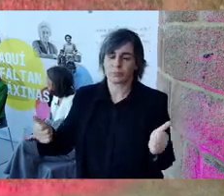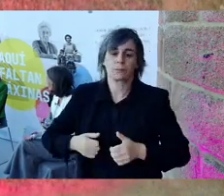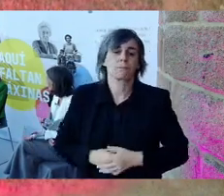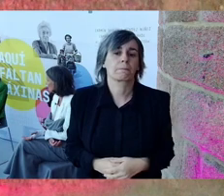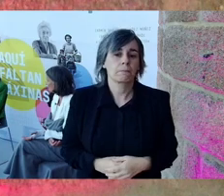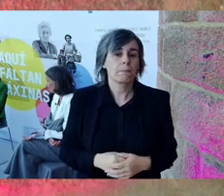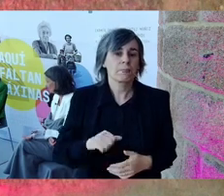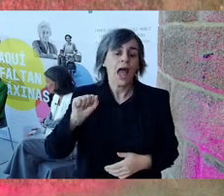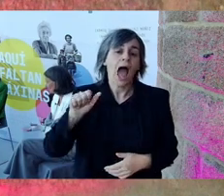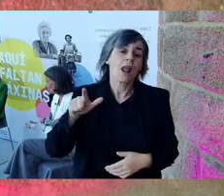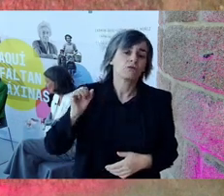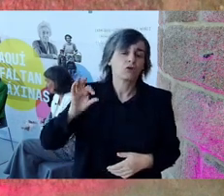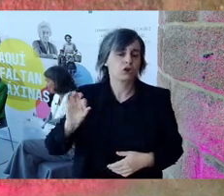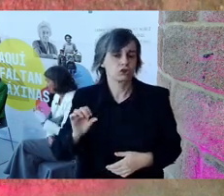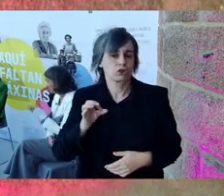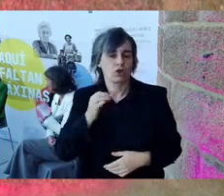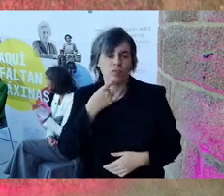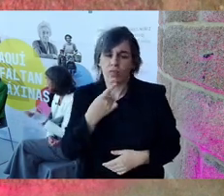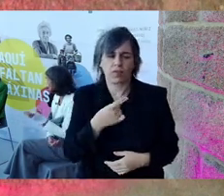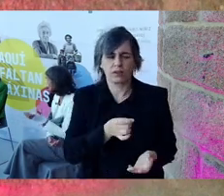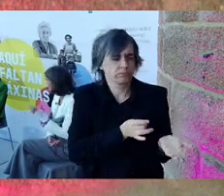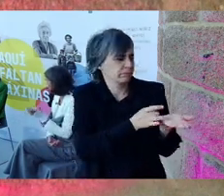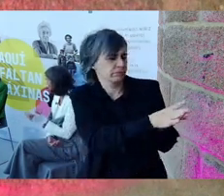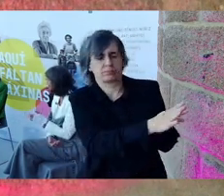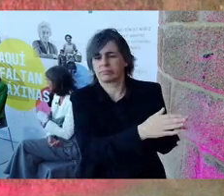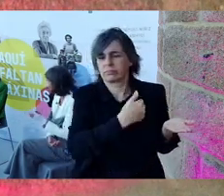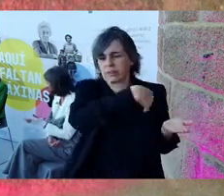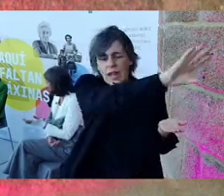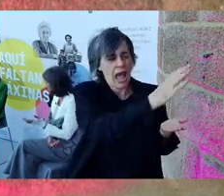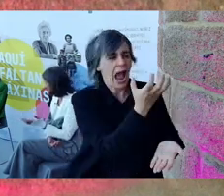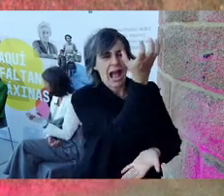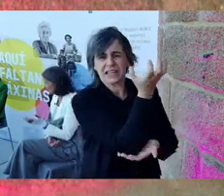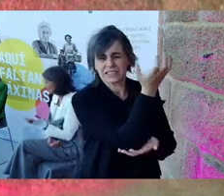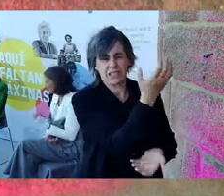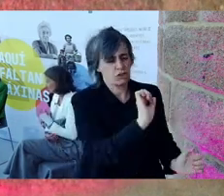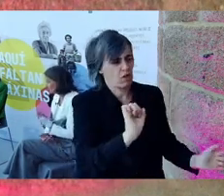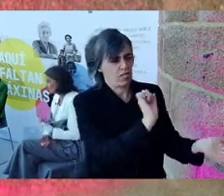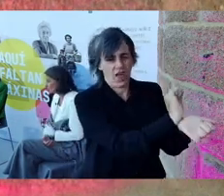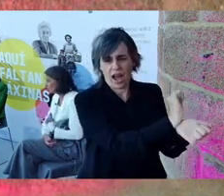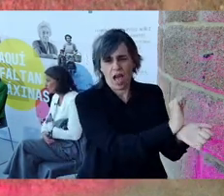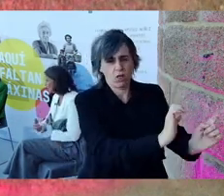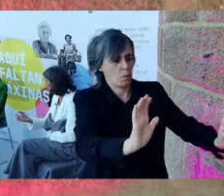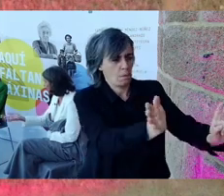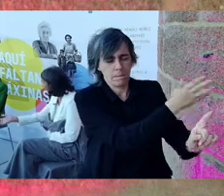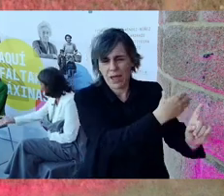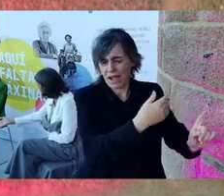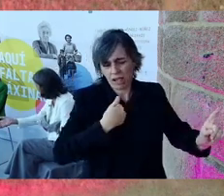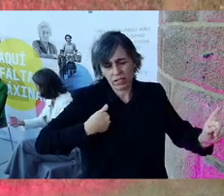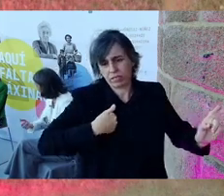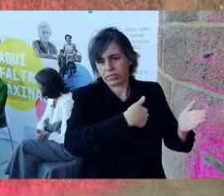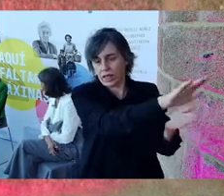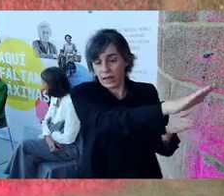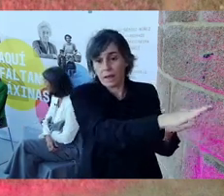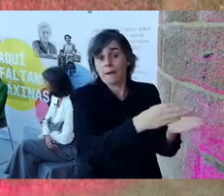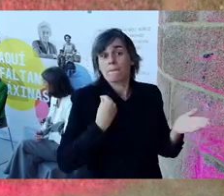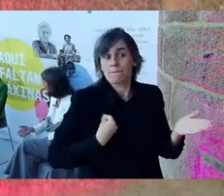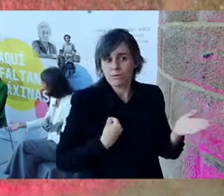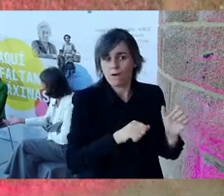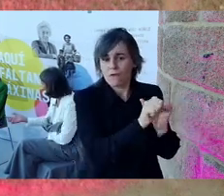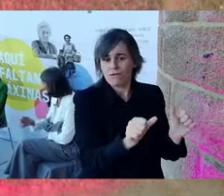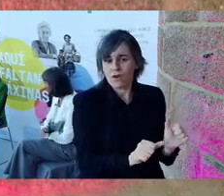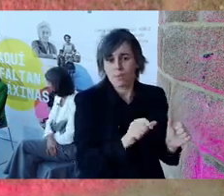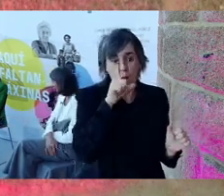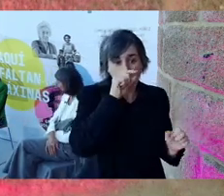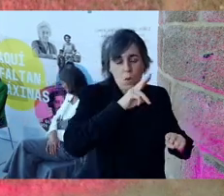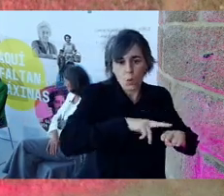Alfonso repudiara a Urraca, pues Alfonso la repudia y la encierra en un castillo incluso y la maltrata y le pega de la misma forma que ella, le